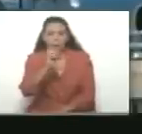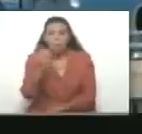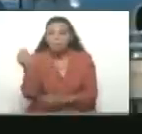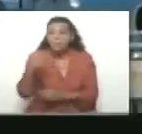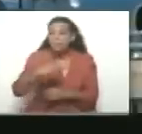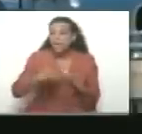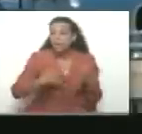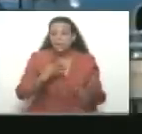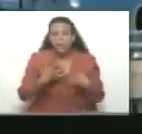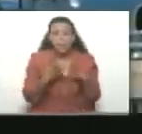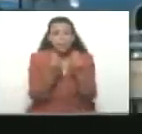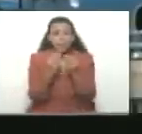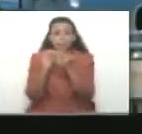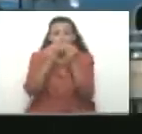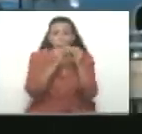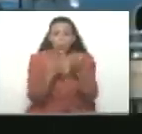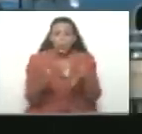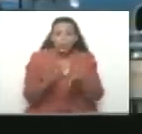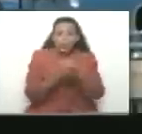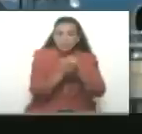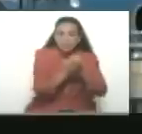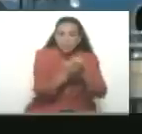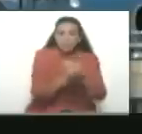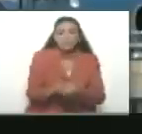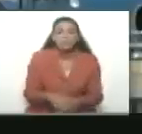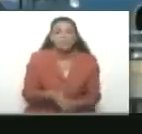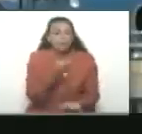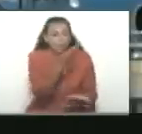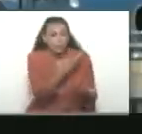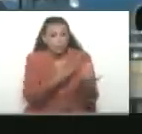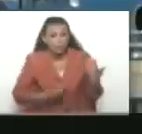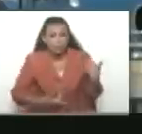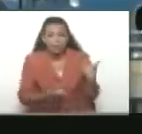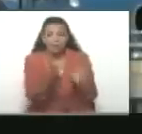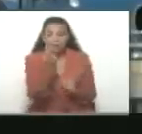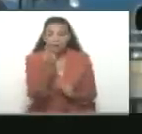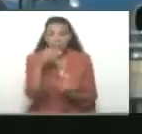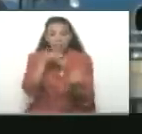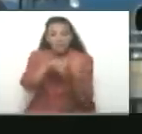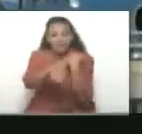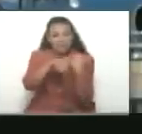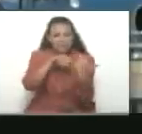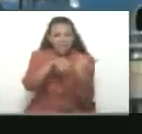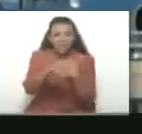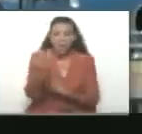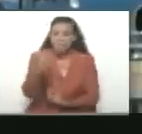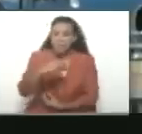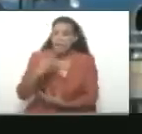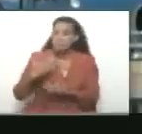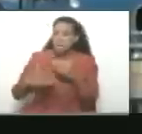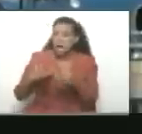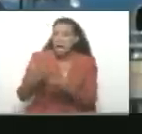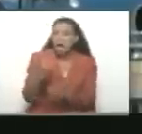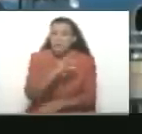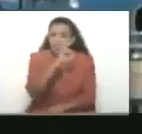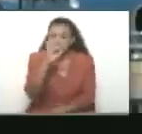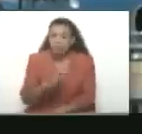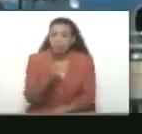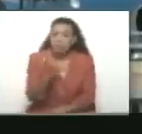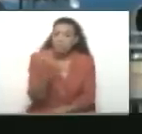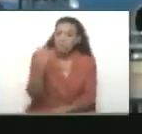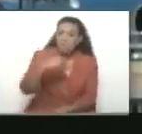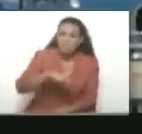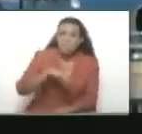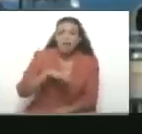presidente y bueno seguimos la mano con usted también lo que es la parte del asfaltado presidente Sigue avanzando ya elano gobernador Fredy